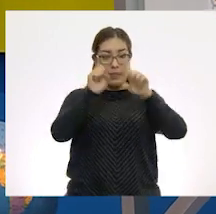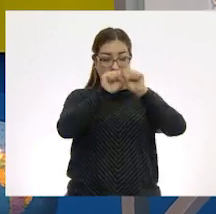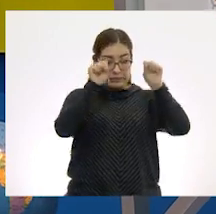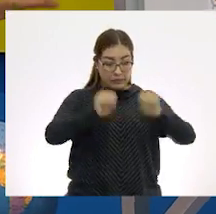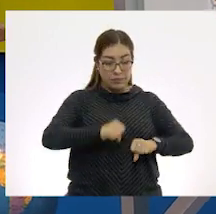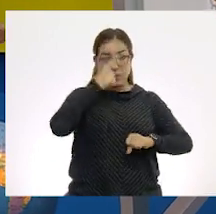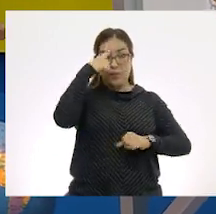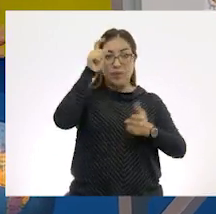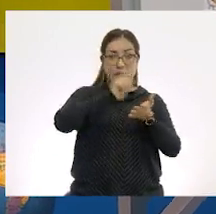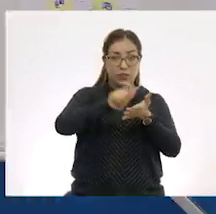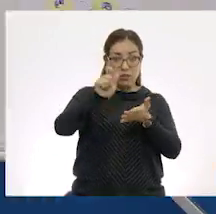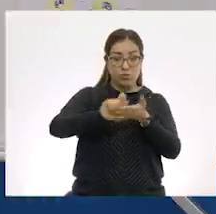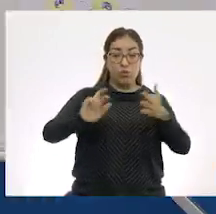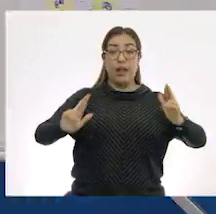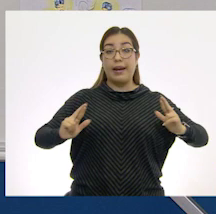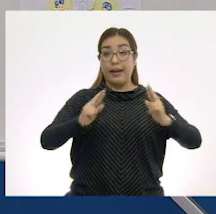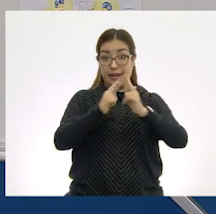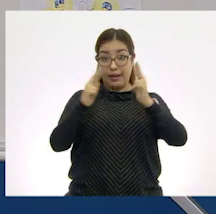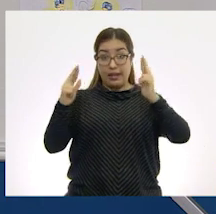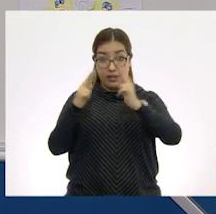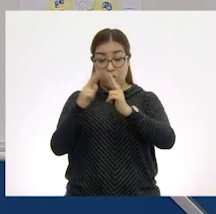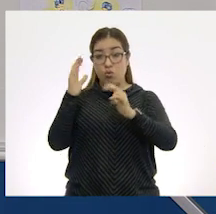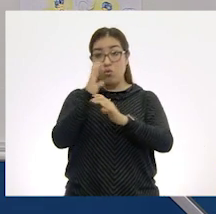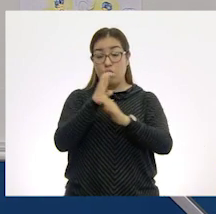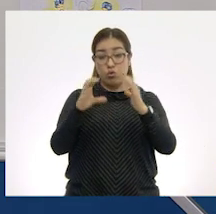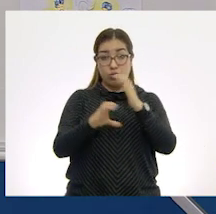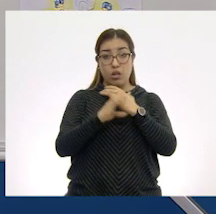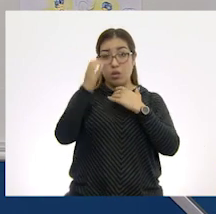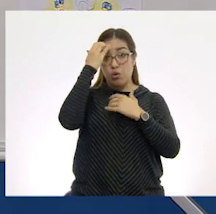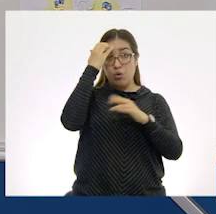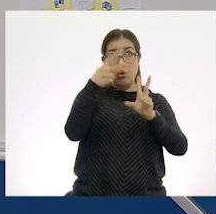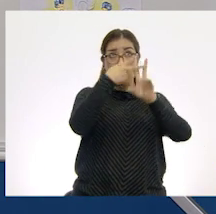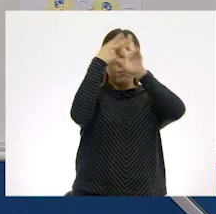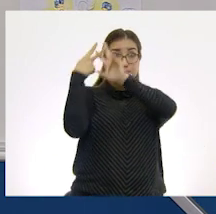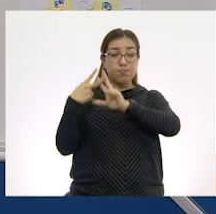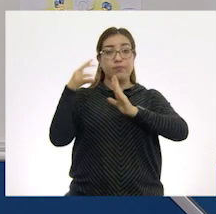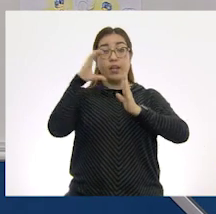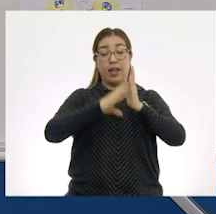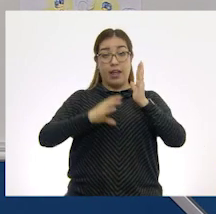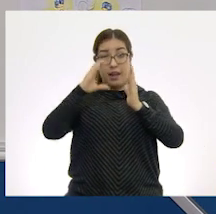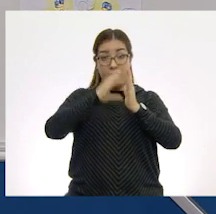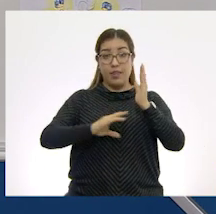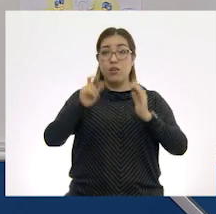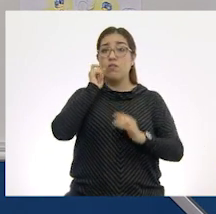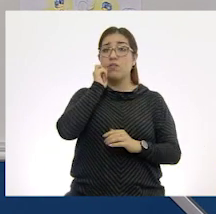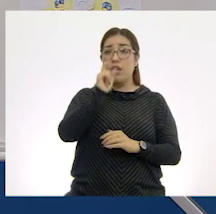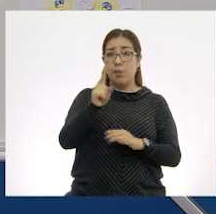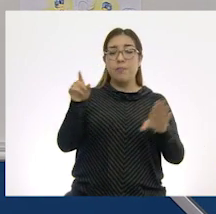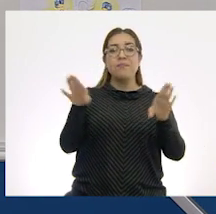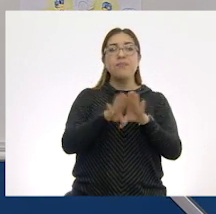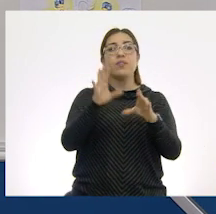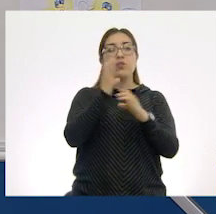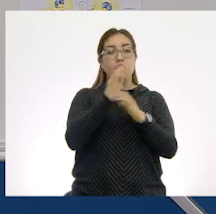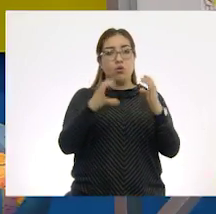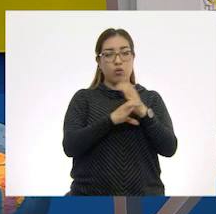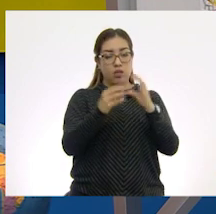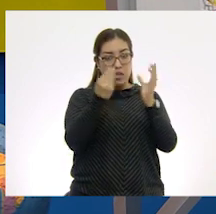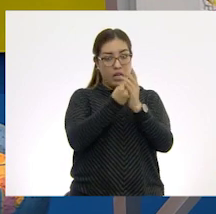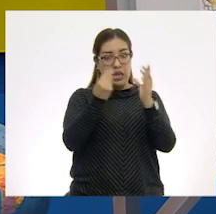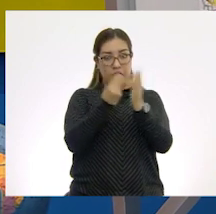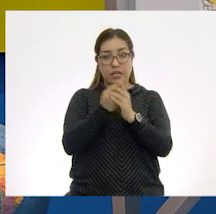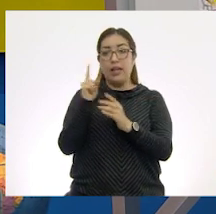escritura, religión, conocimientos astronómicos, calendario y clases sociales, ya se puede considerar